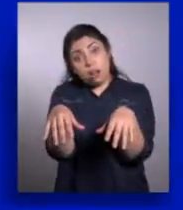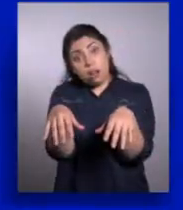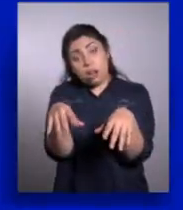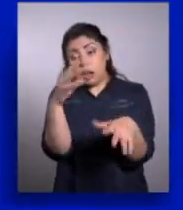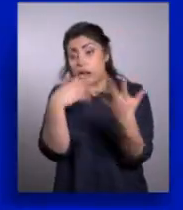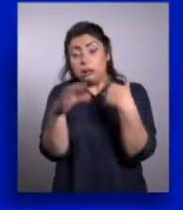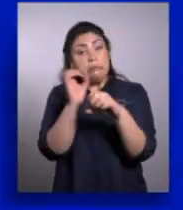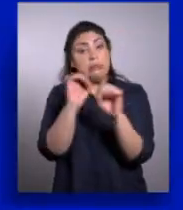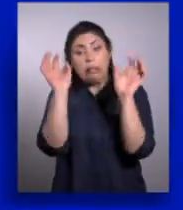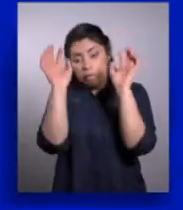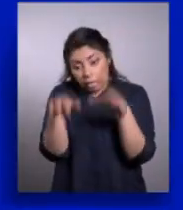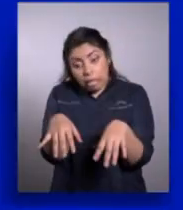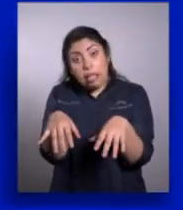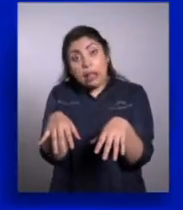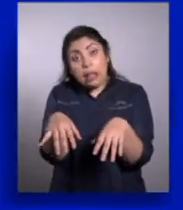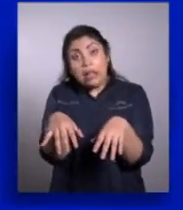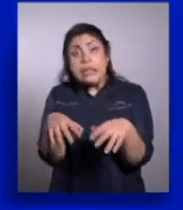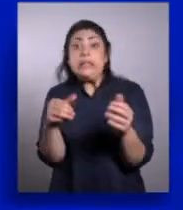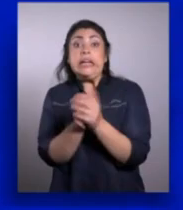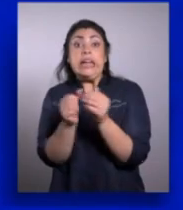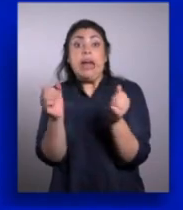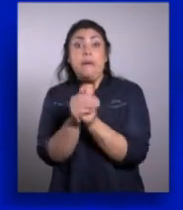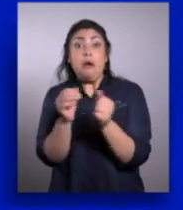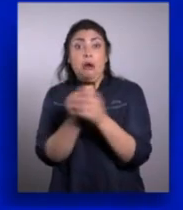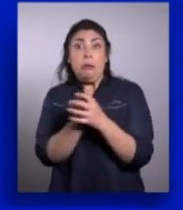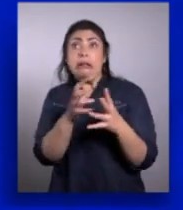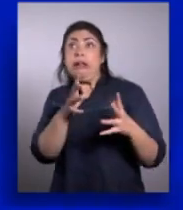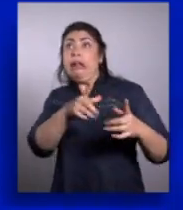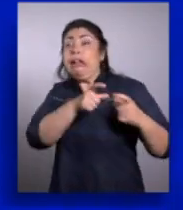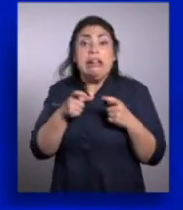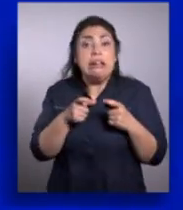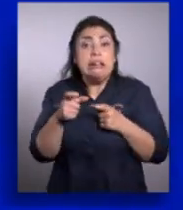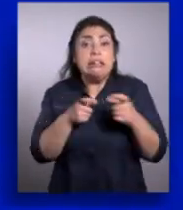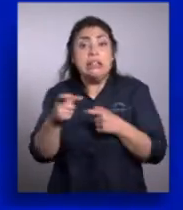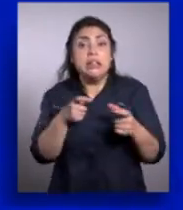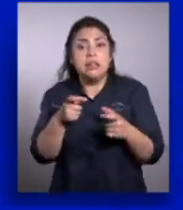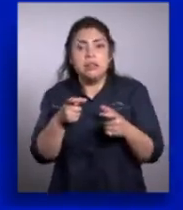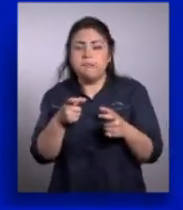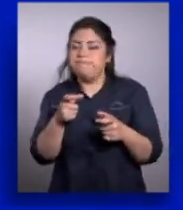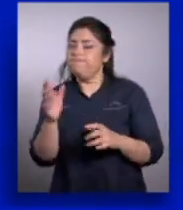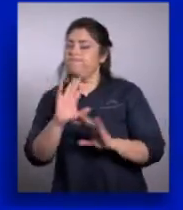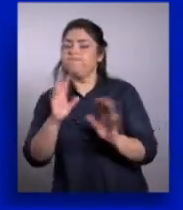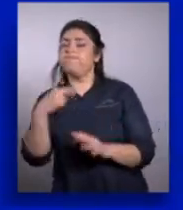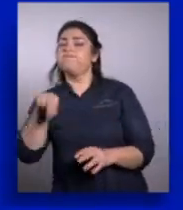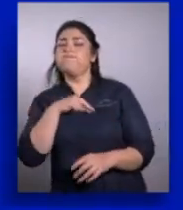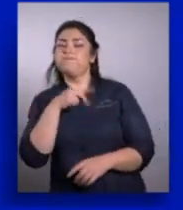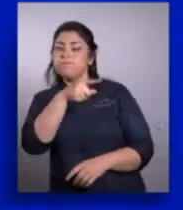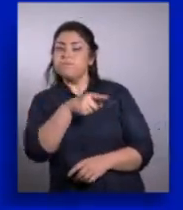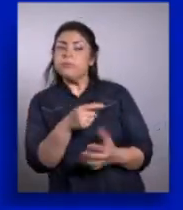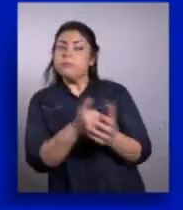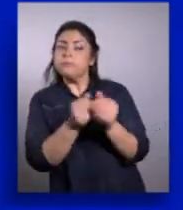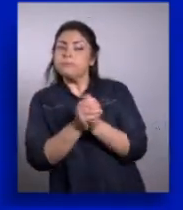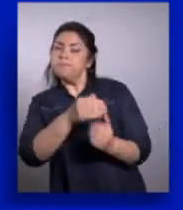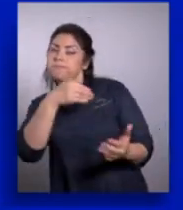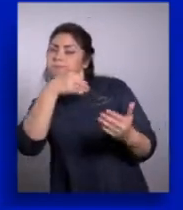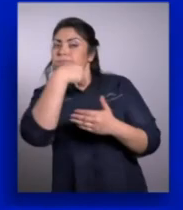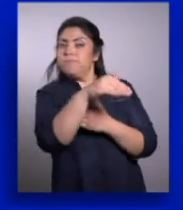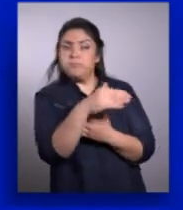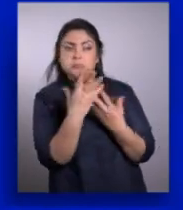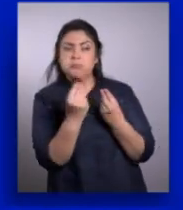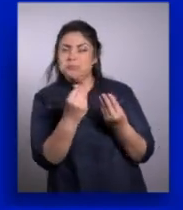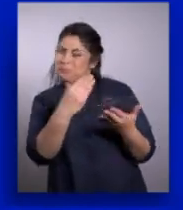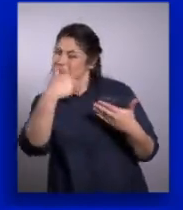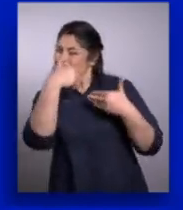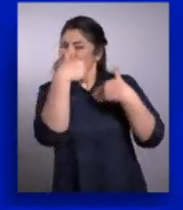y la angustia se apoderó de nosotros eso lo reprende moss en el nombre de jesucristo porque dios no nos ha dado un espíritu de cobardía sino de